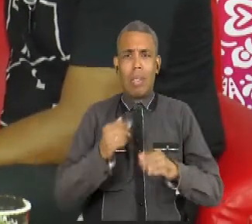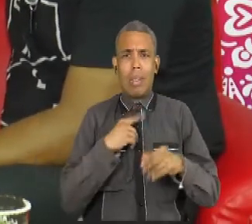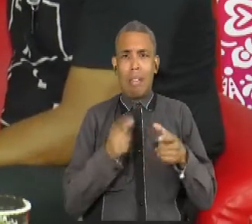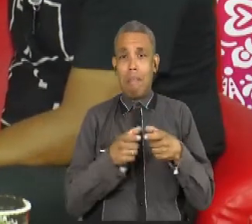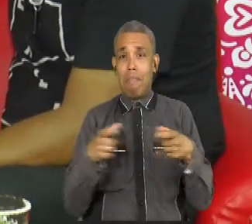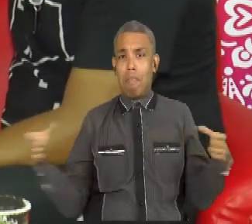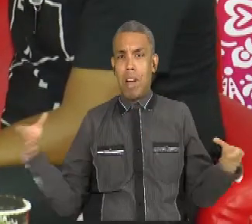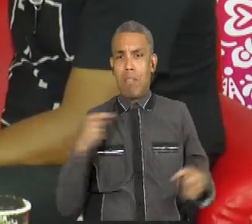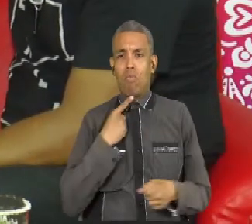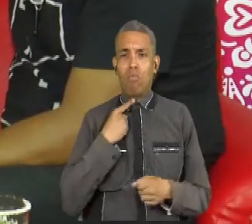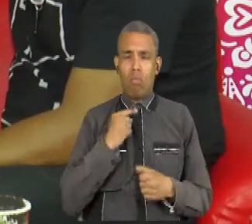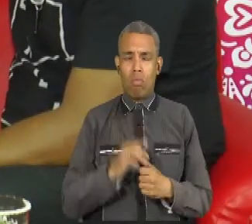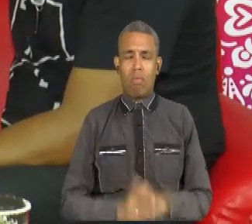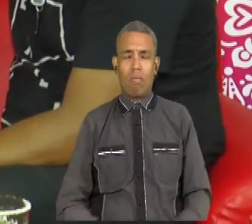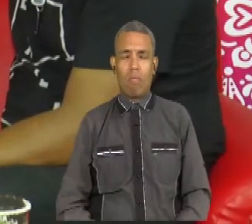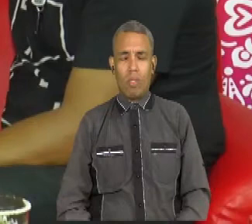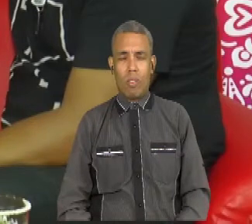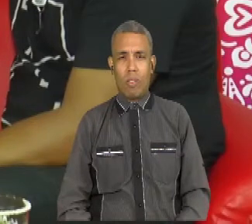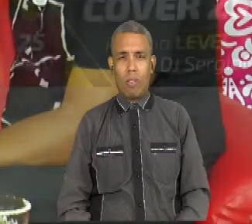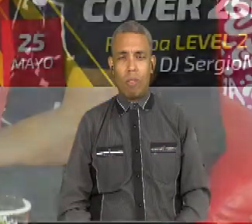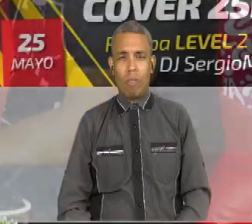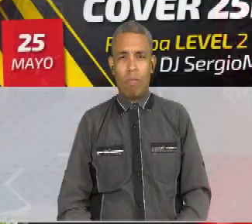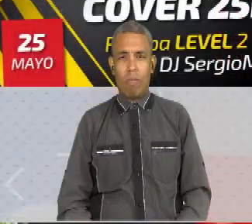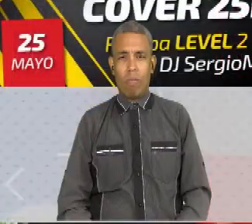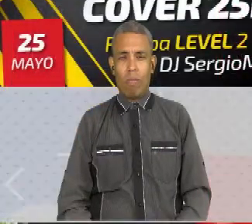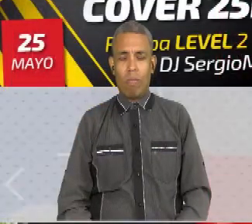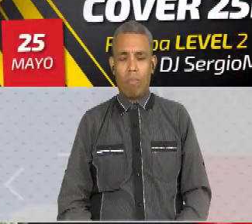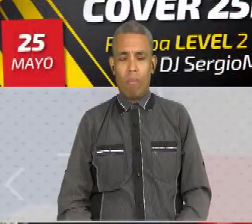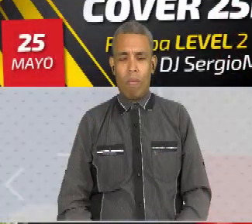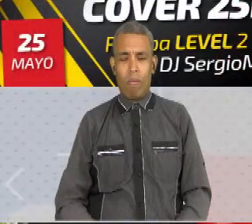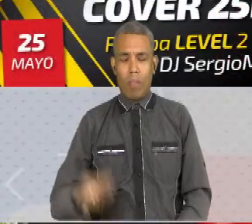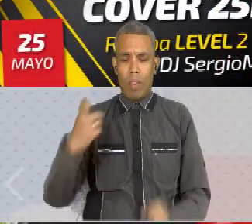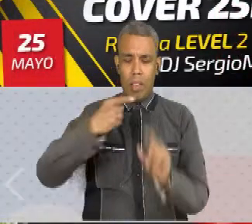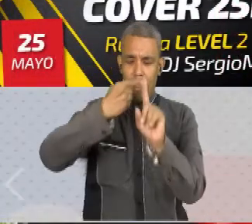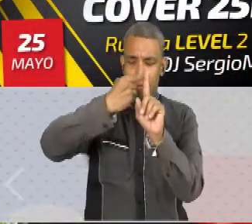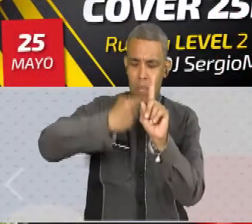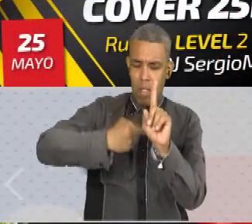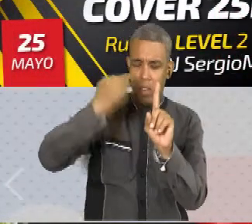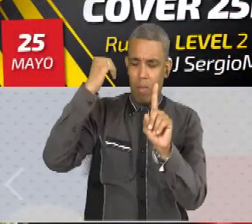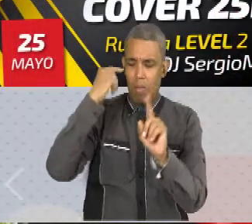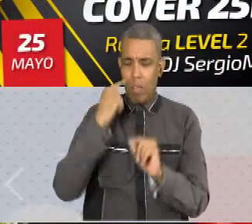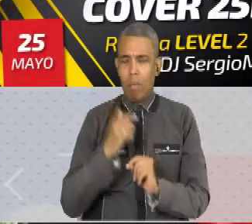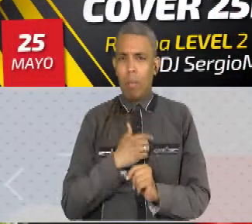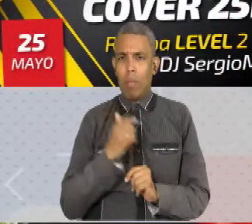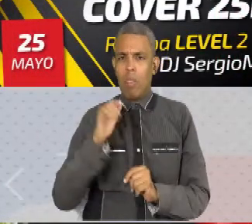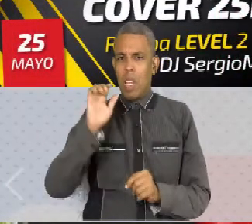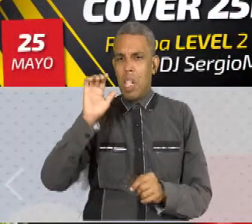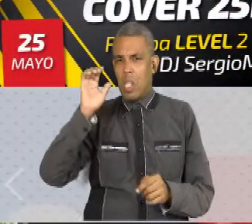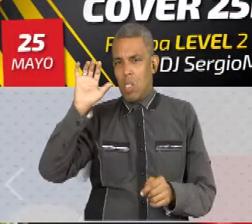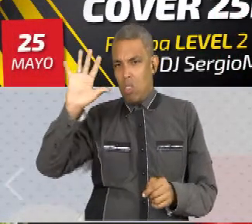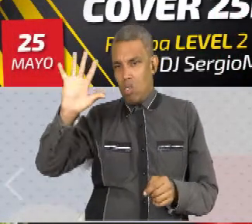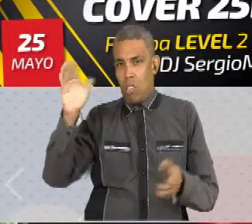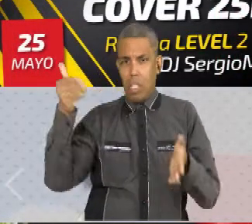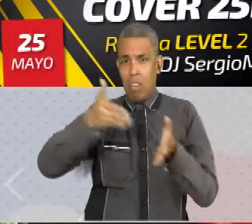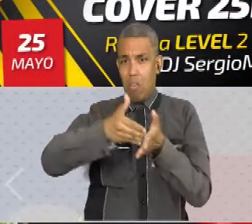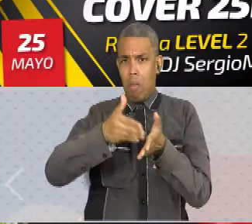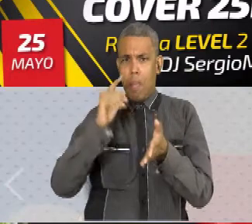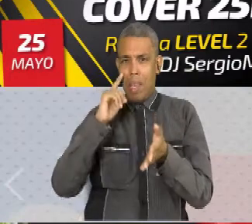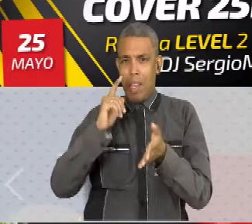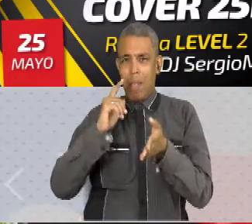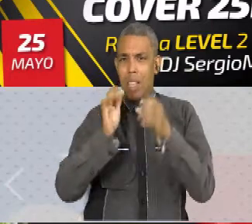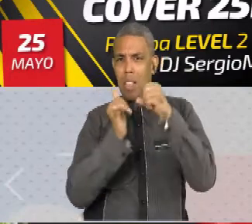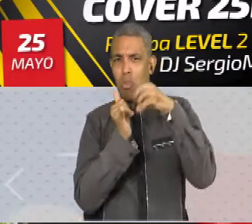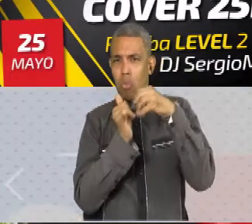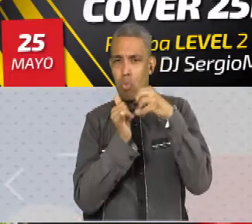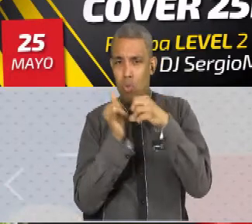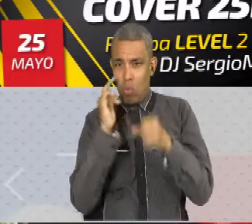fue una tendencia en el primer mes, fueron 5.000 visitas en los primeros 28 días, gracias a Dios. Para otros